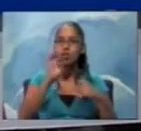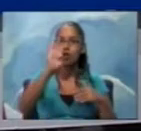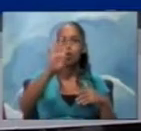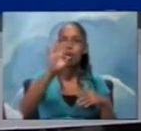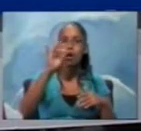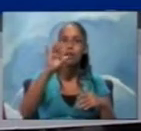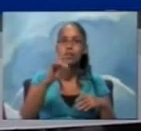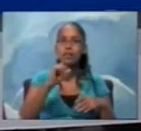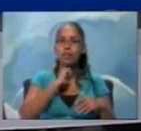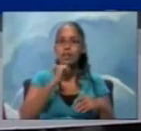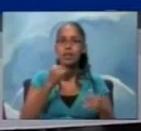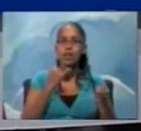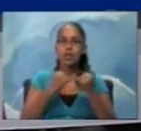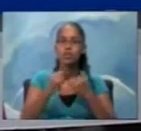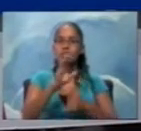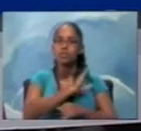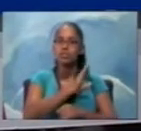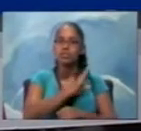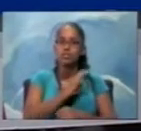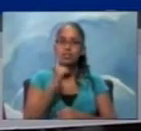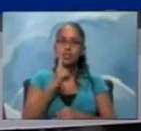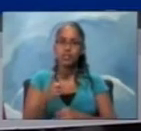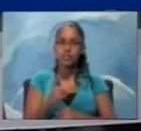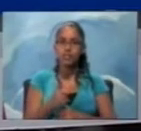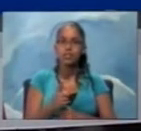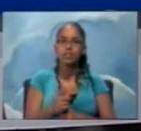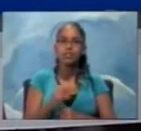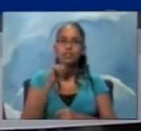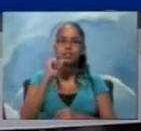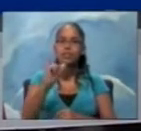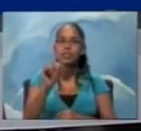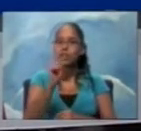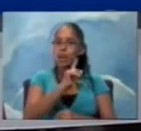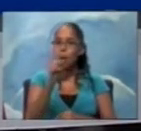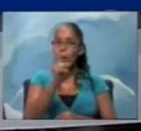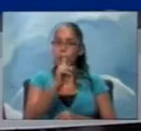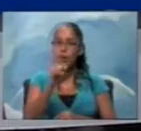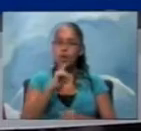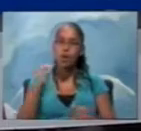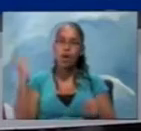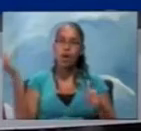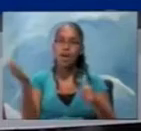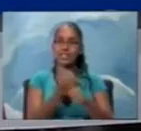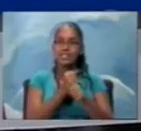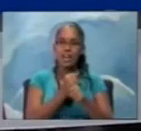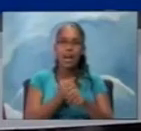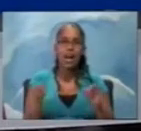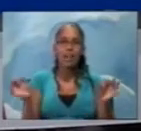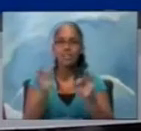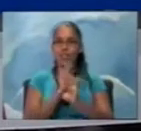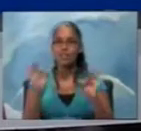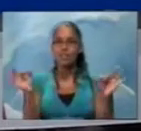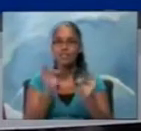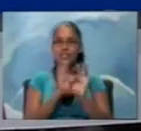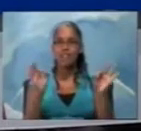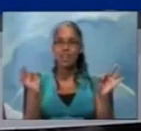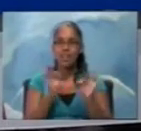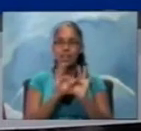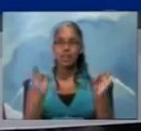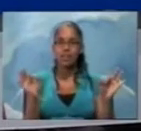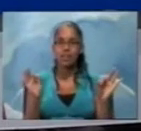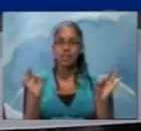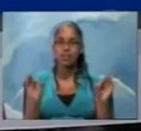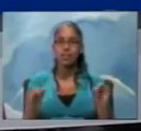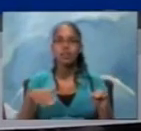48, que es el último mío. Diga conmigo. Y no hallaban nada. Y no hallaban nada